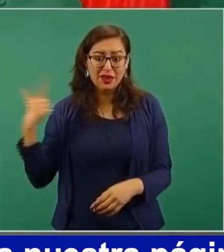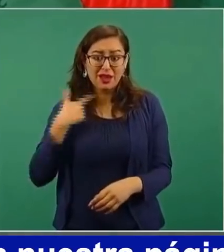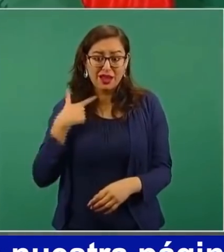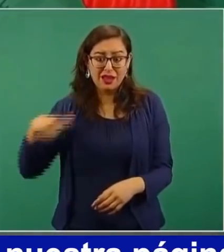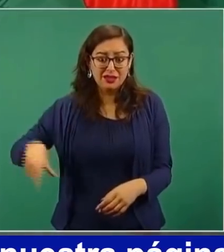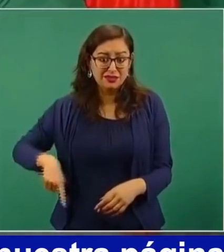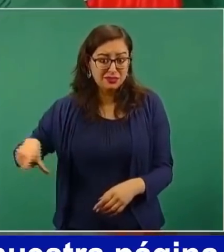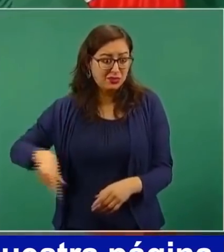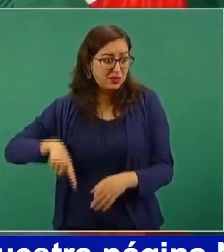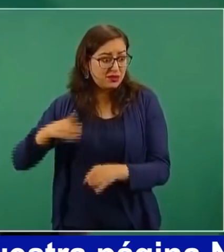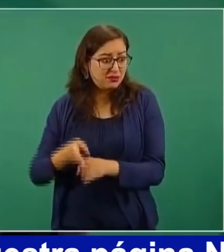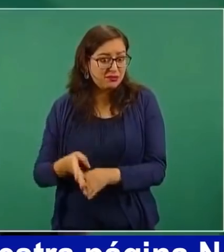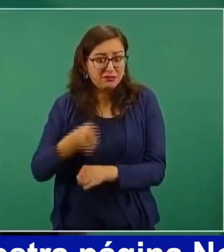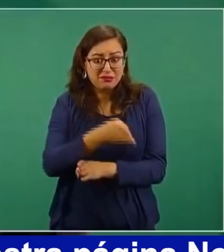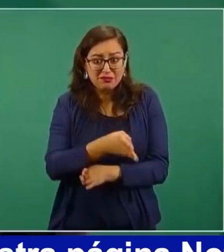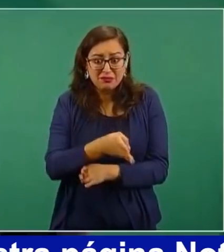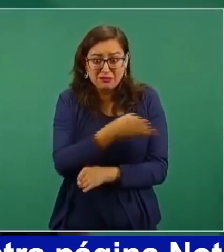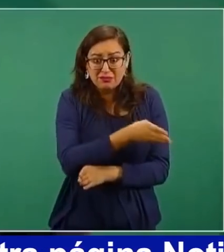y